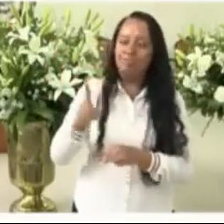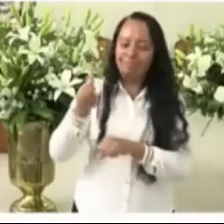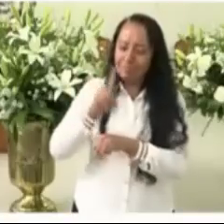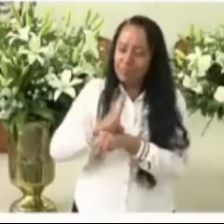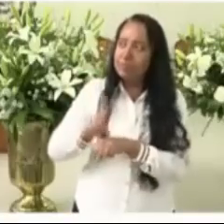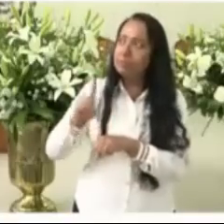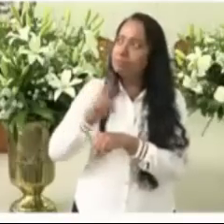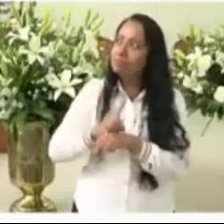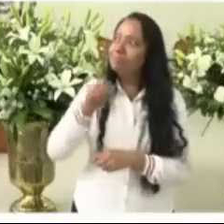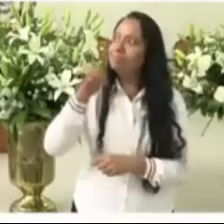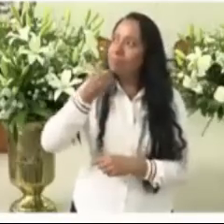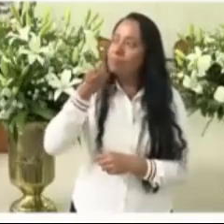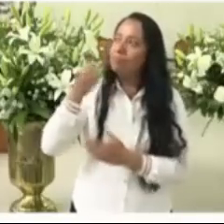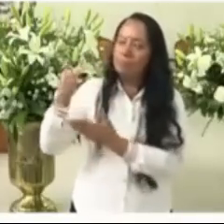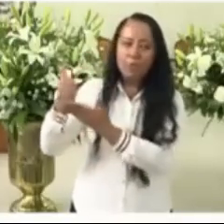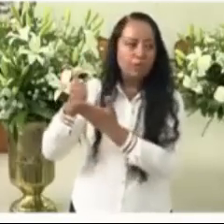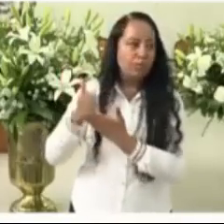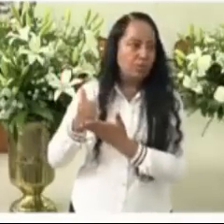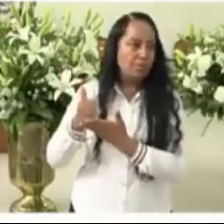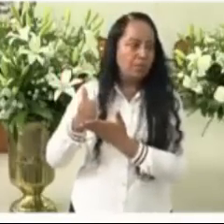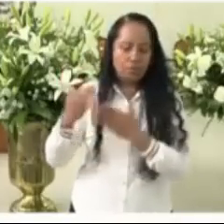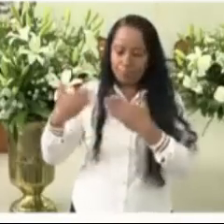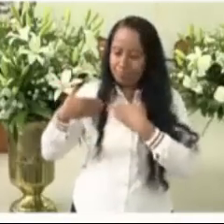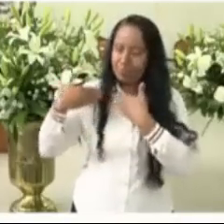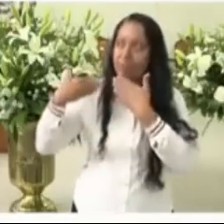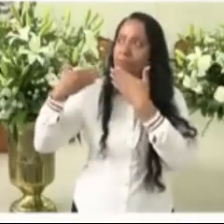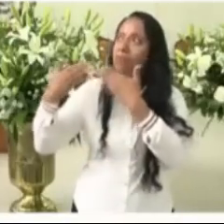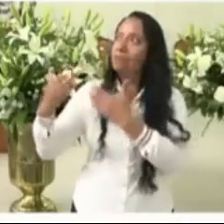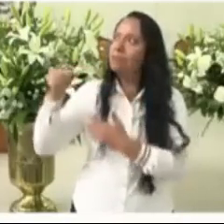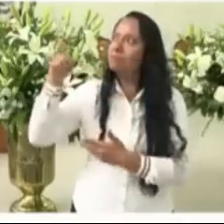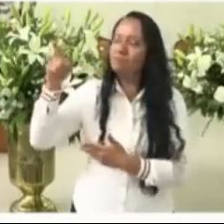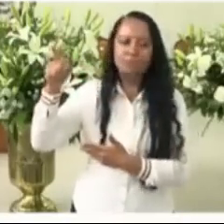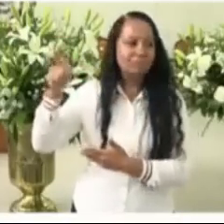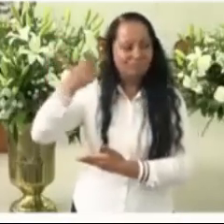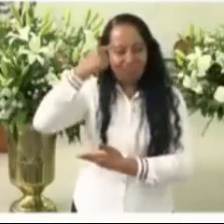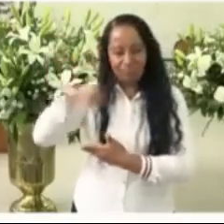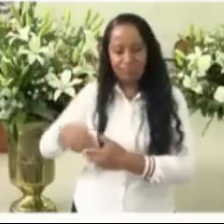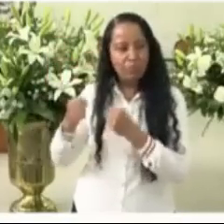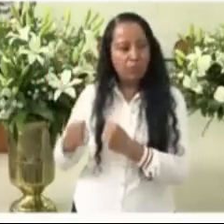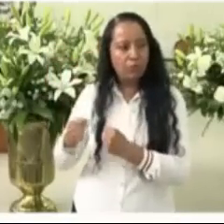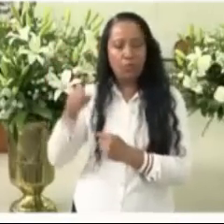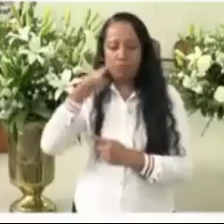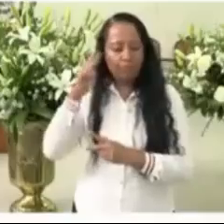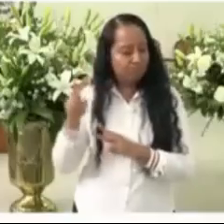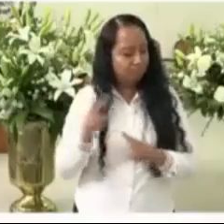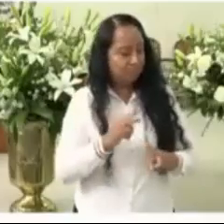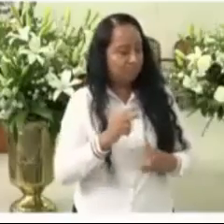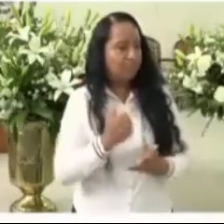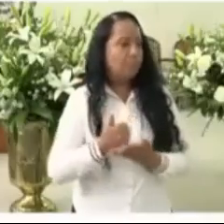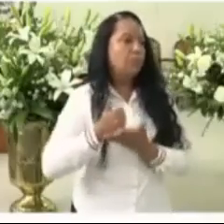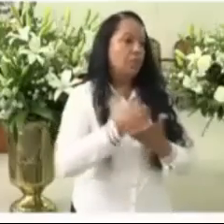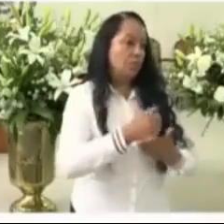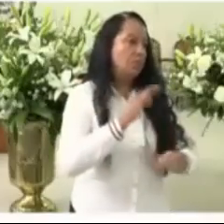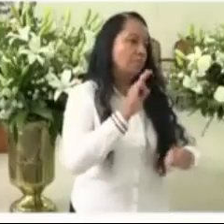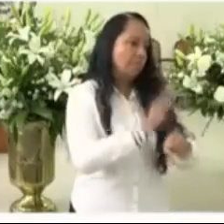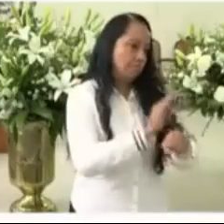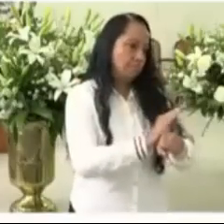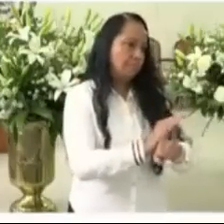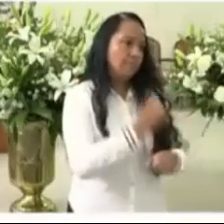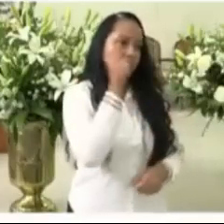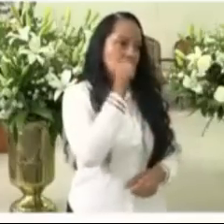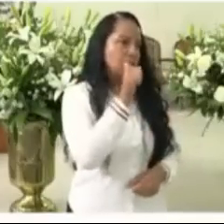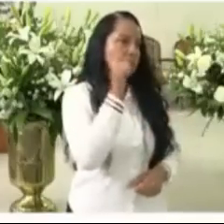si nosotros dejamos el asunto en las manos de Dios, Dios peleará por nosotros. No se trata